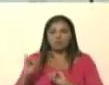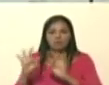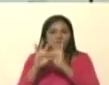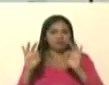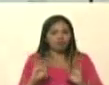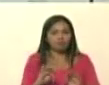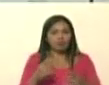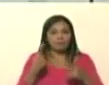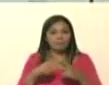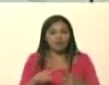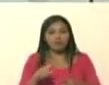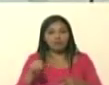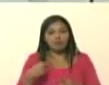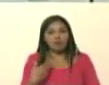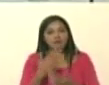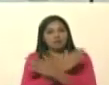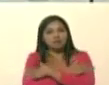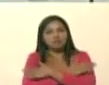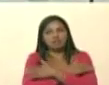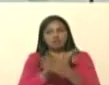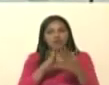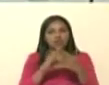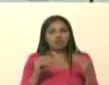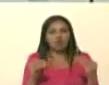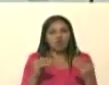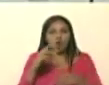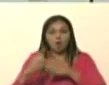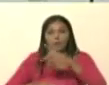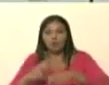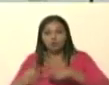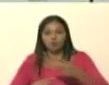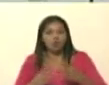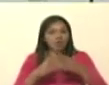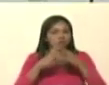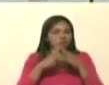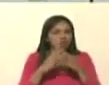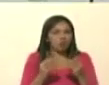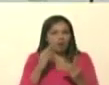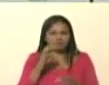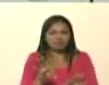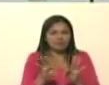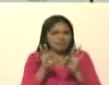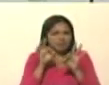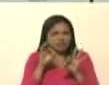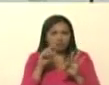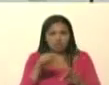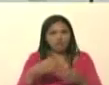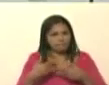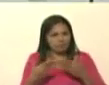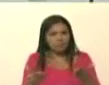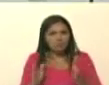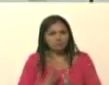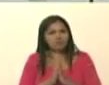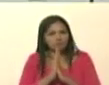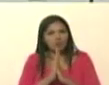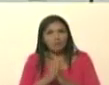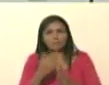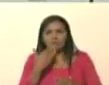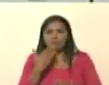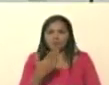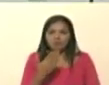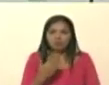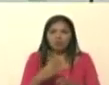tanto felicito a los productores de manera muy especial si me lo permiten pido permiso